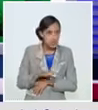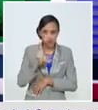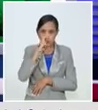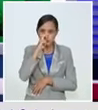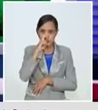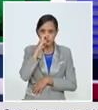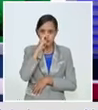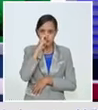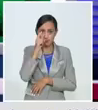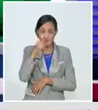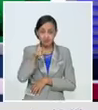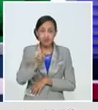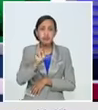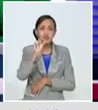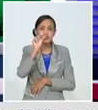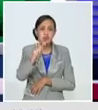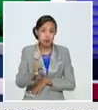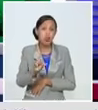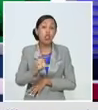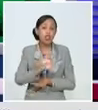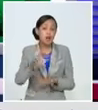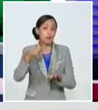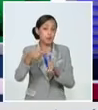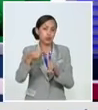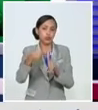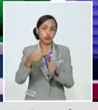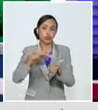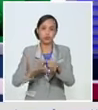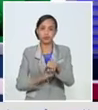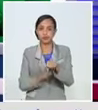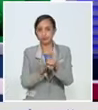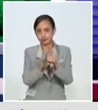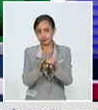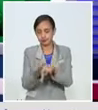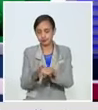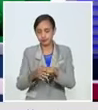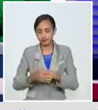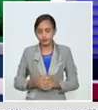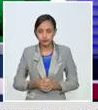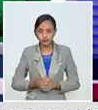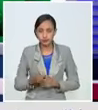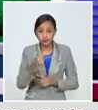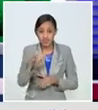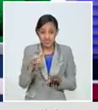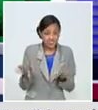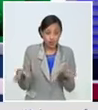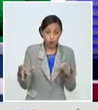sido diagnosticados con COVID-19 y de ellos